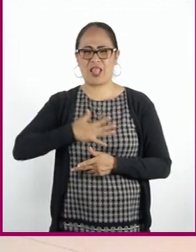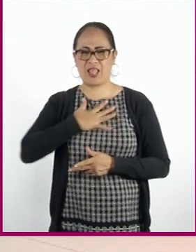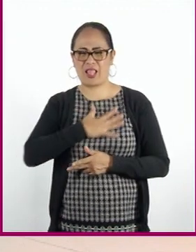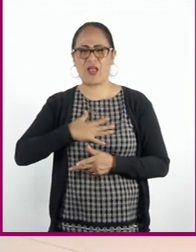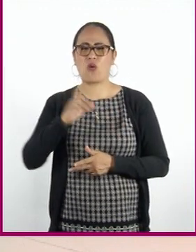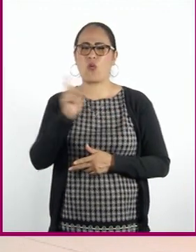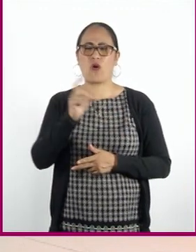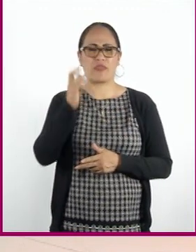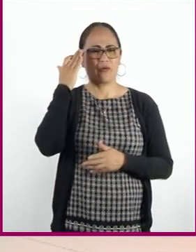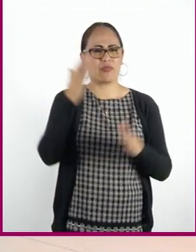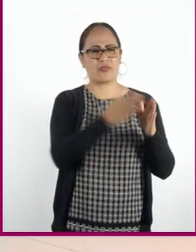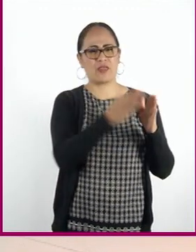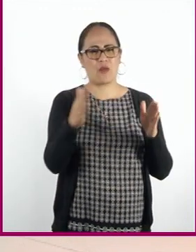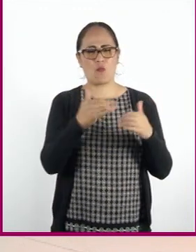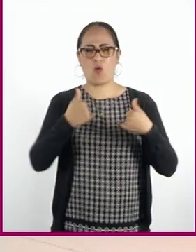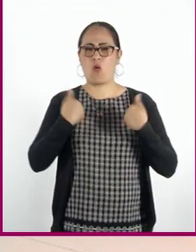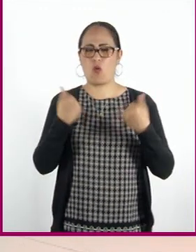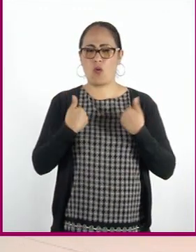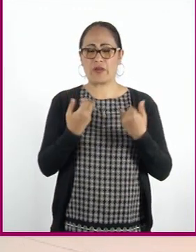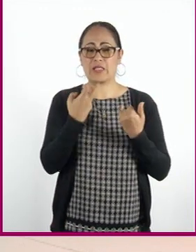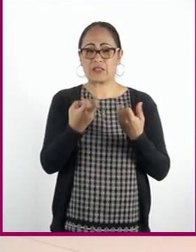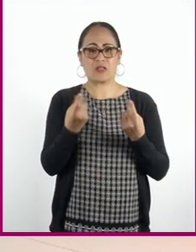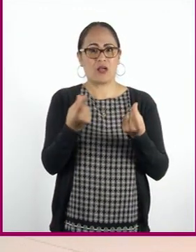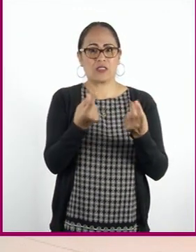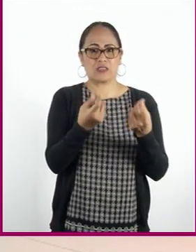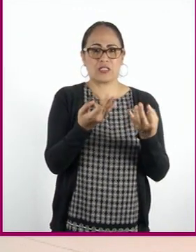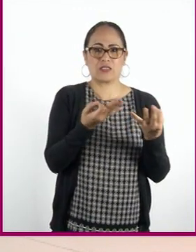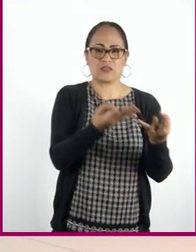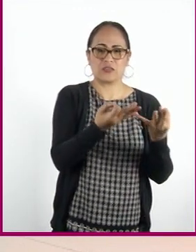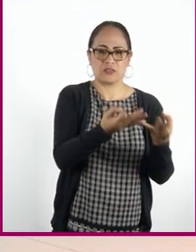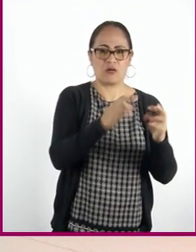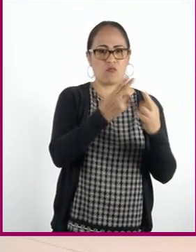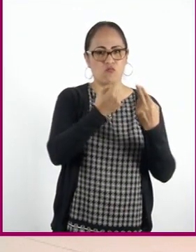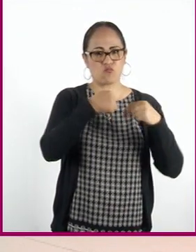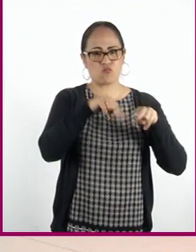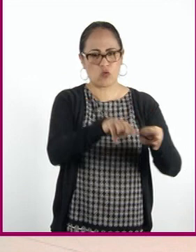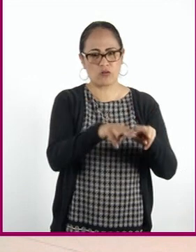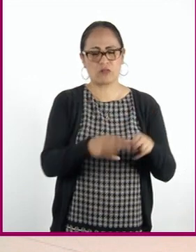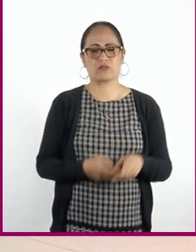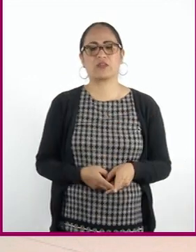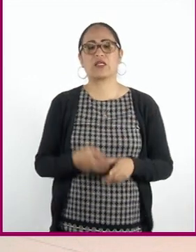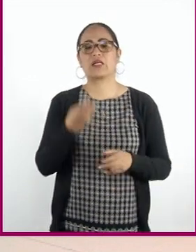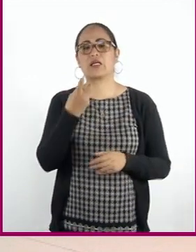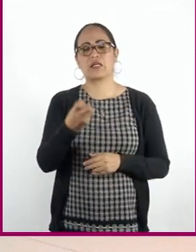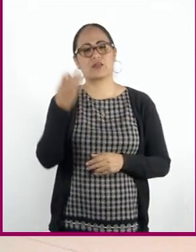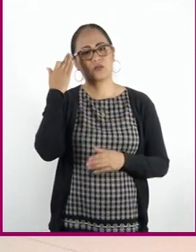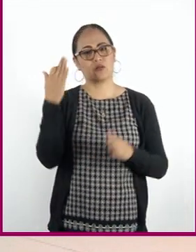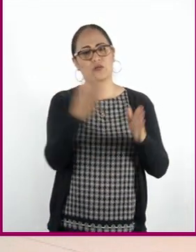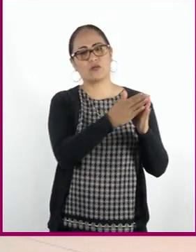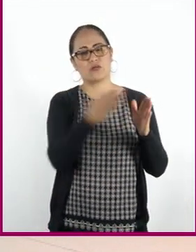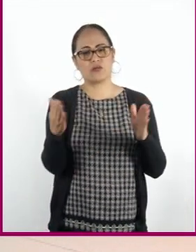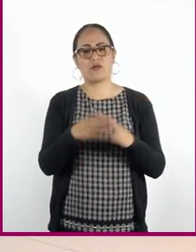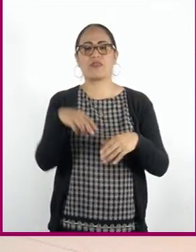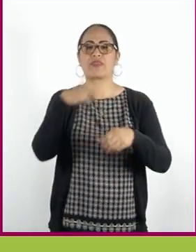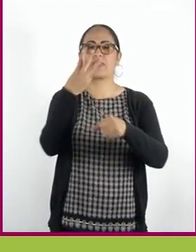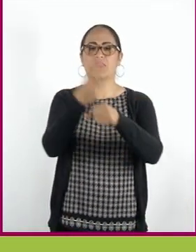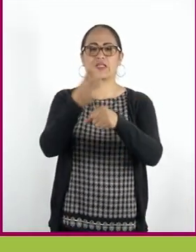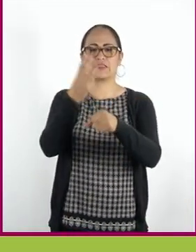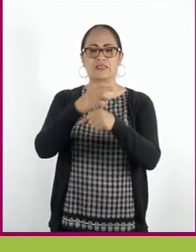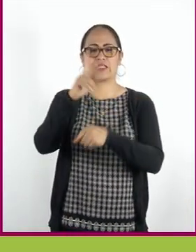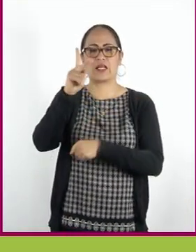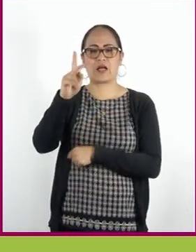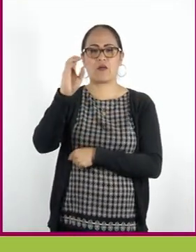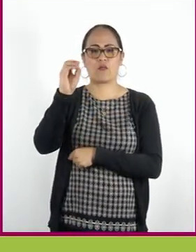puede promover el inicio de las relaciones sexuales. A esto se le conoce como la tercera potencialidad,